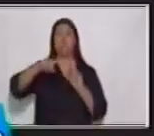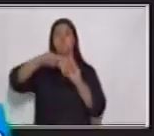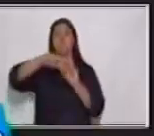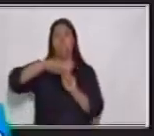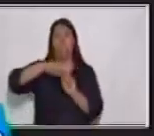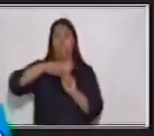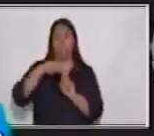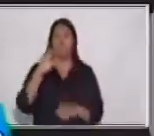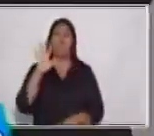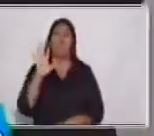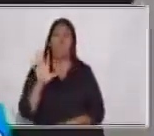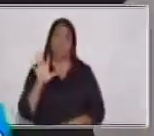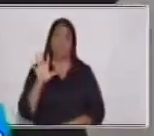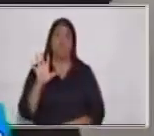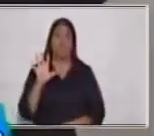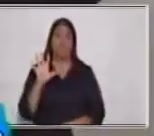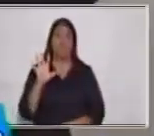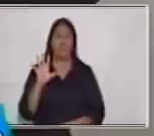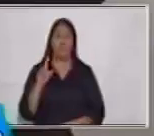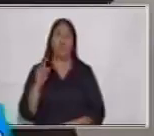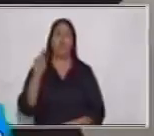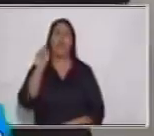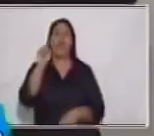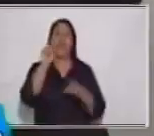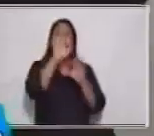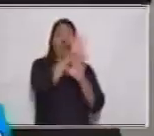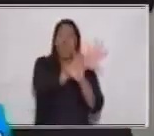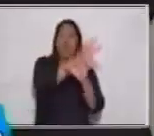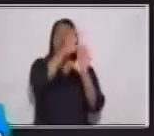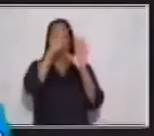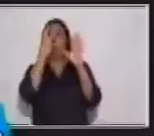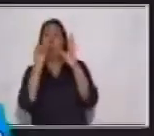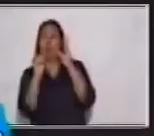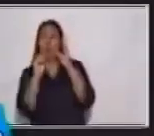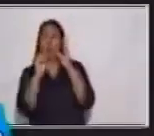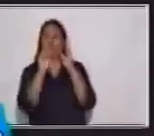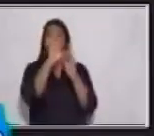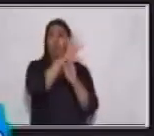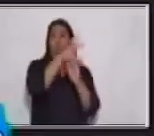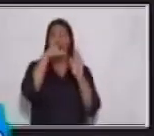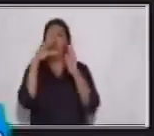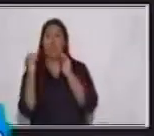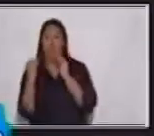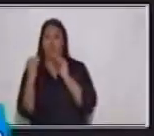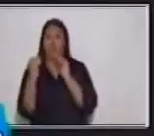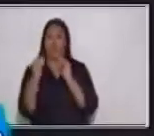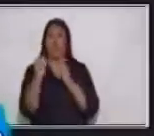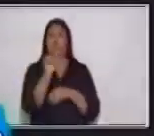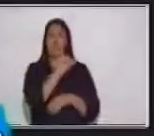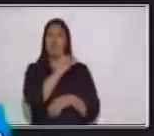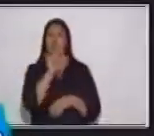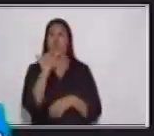más 5. Aquí hemos copiado esta expresión. Signo igual,